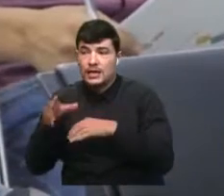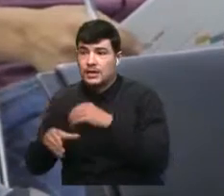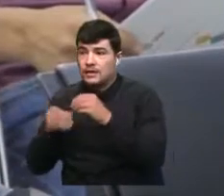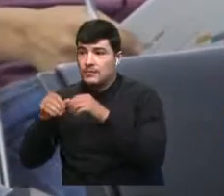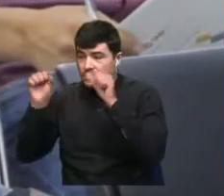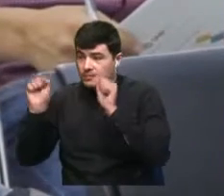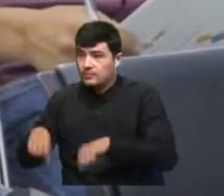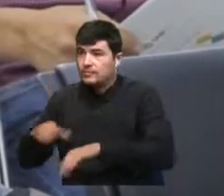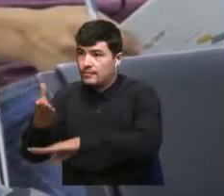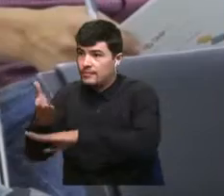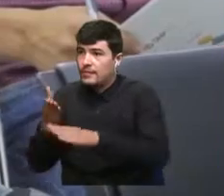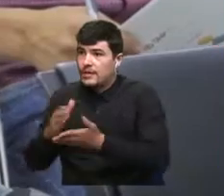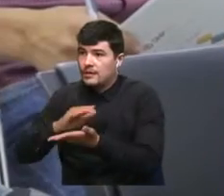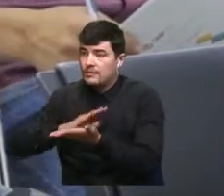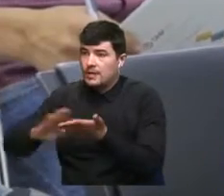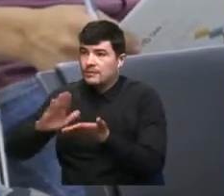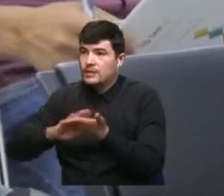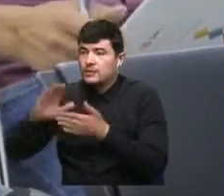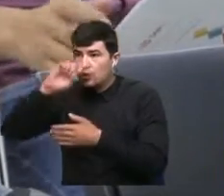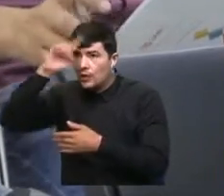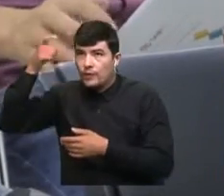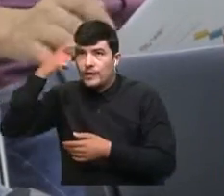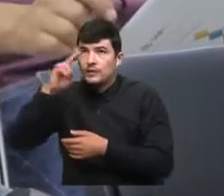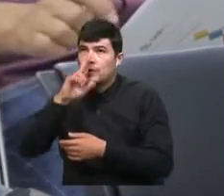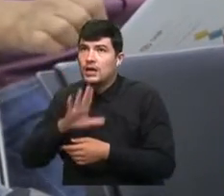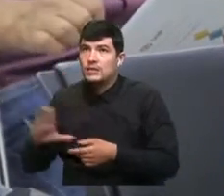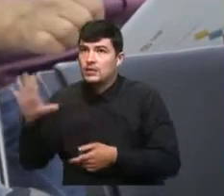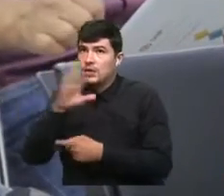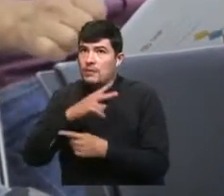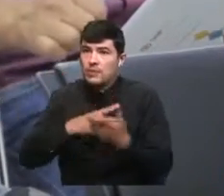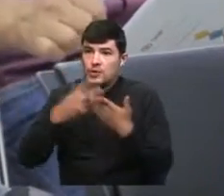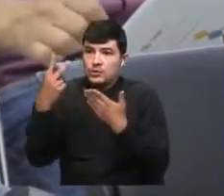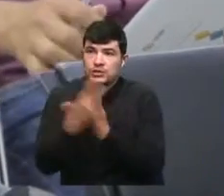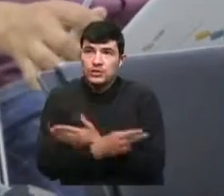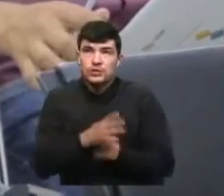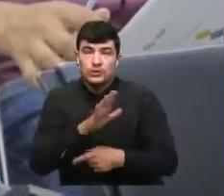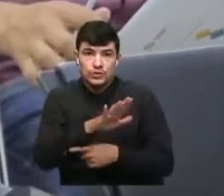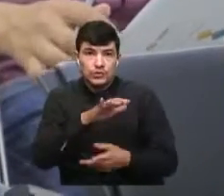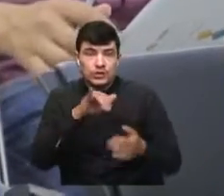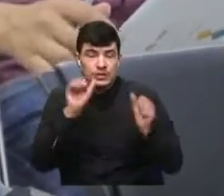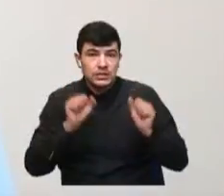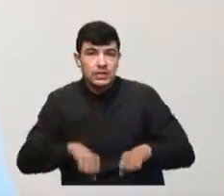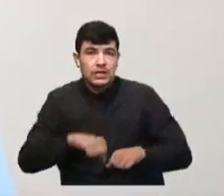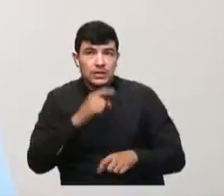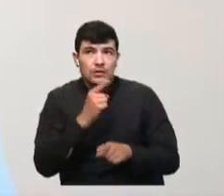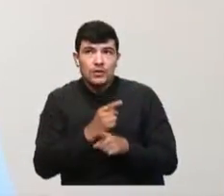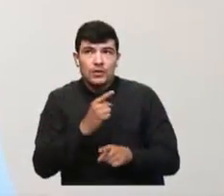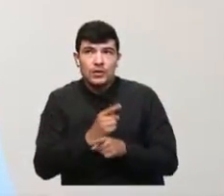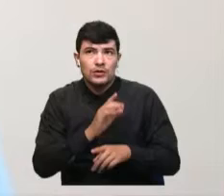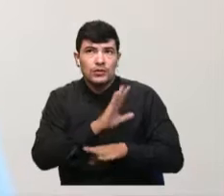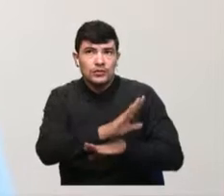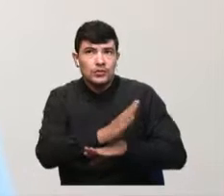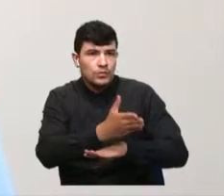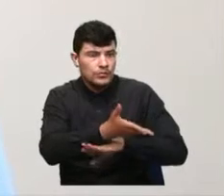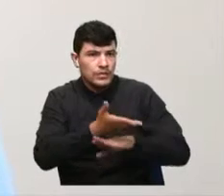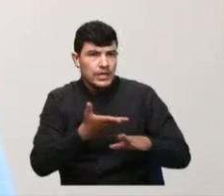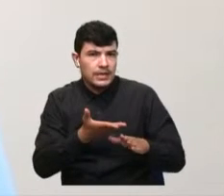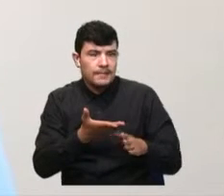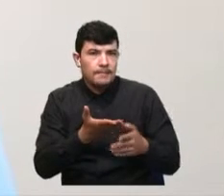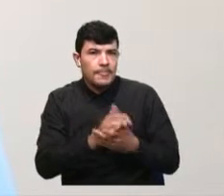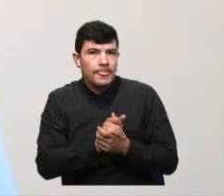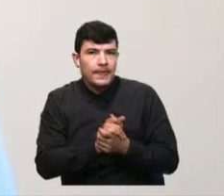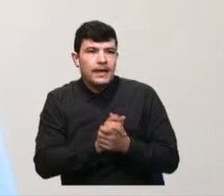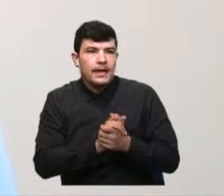aprobación de este proyecto, que es muy importante para Barranca Bermeja, eso embotellar prácticamente la comuna 6, la 7, la